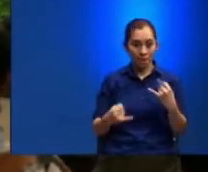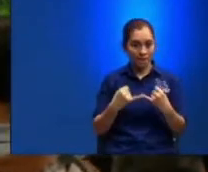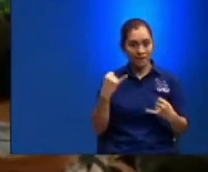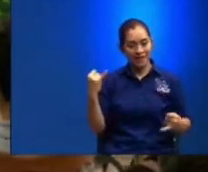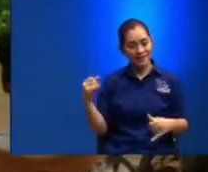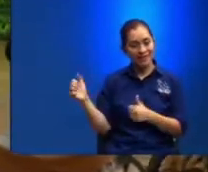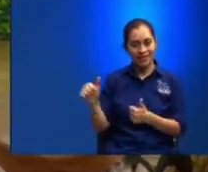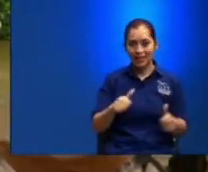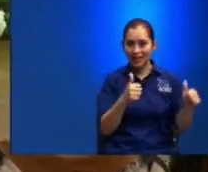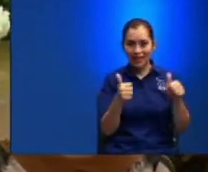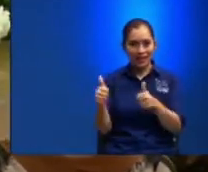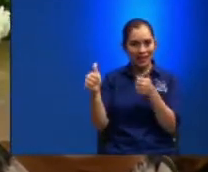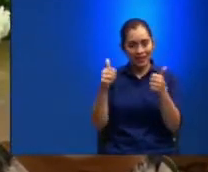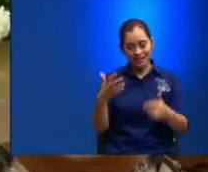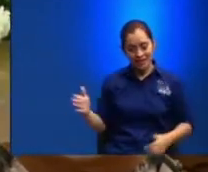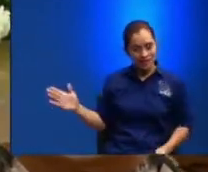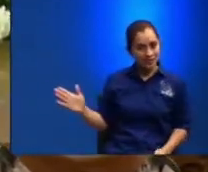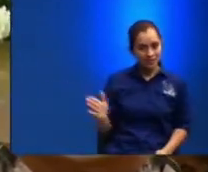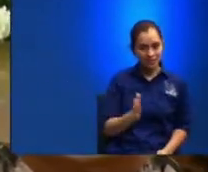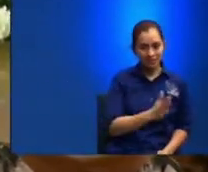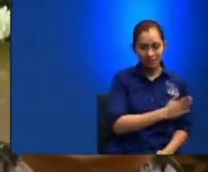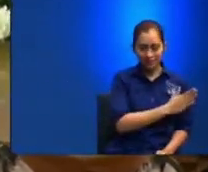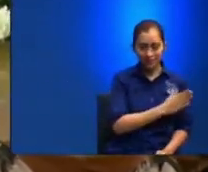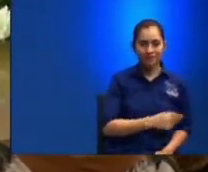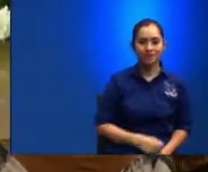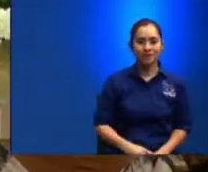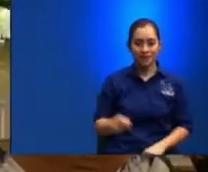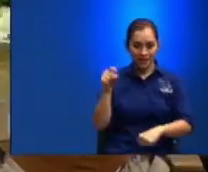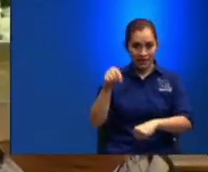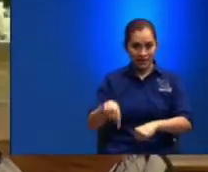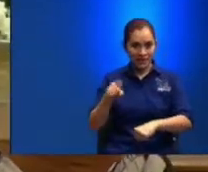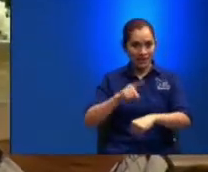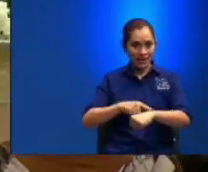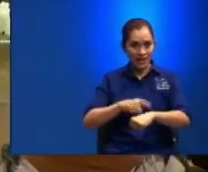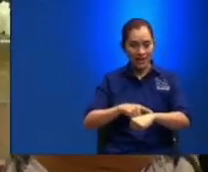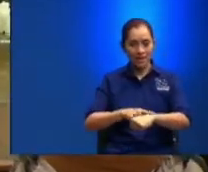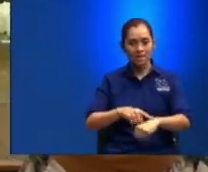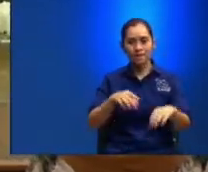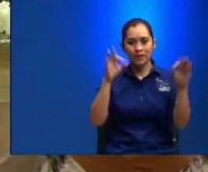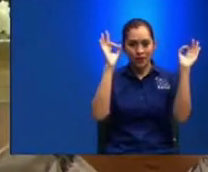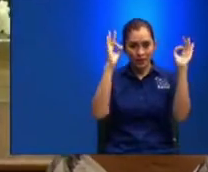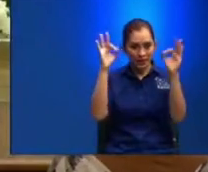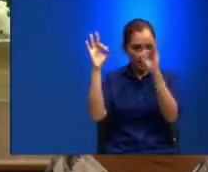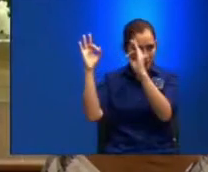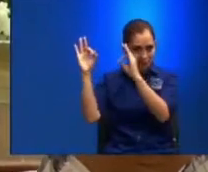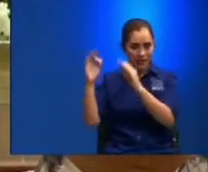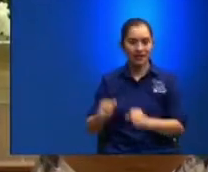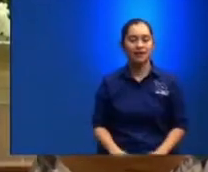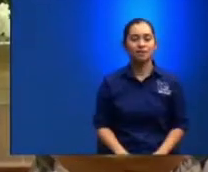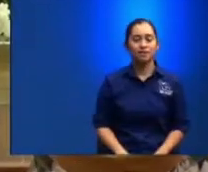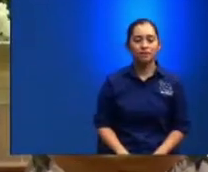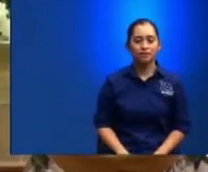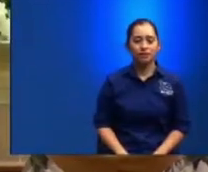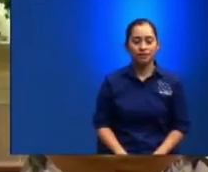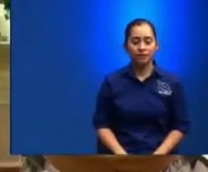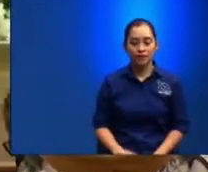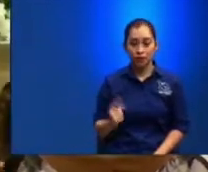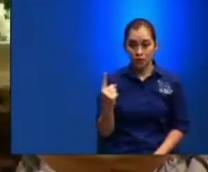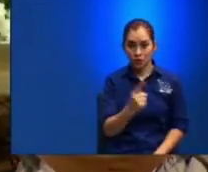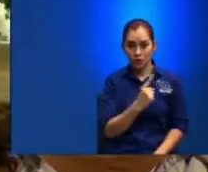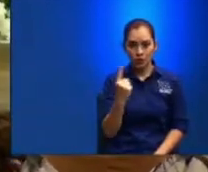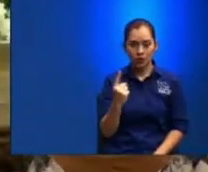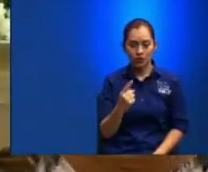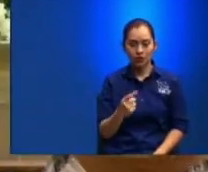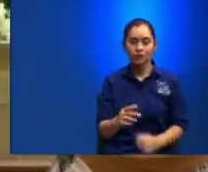aleluya gloria adiós buenas noches bendiciones tomar su lugar por favor todos y cada uno de